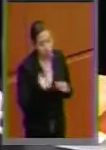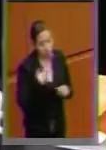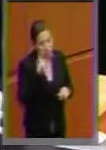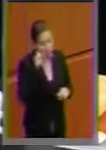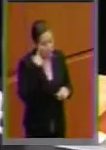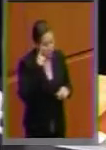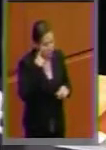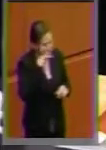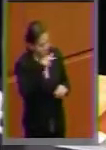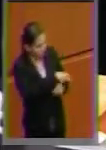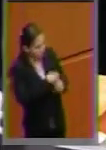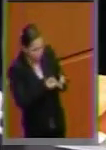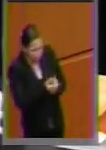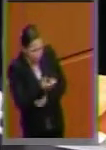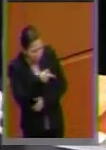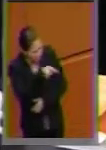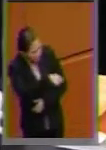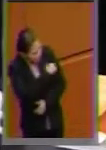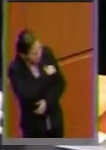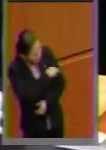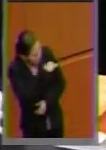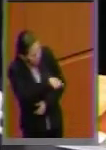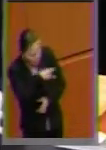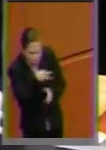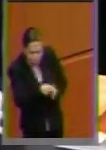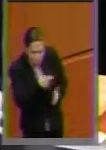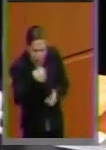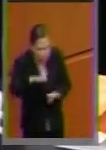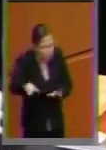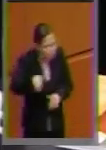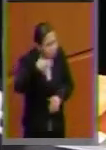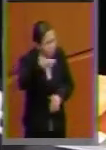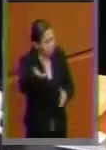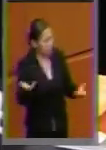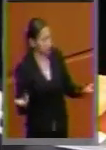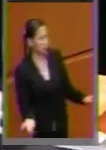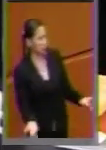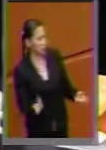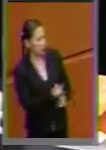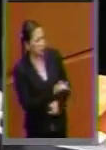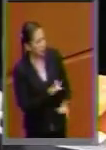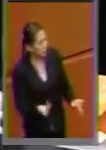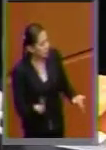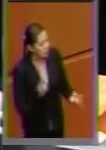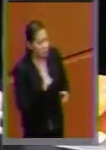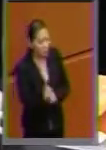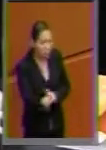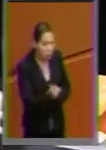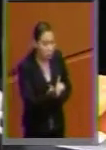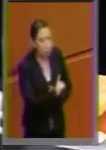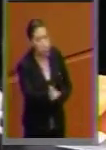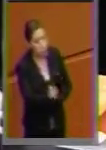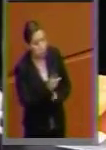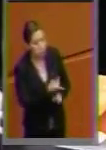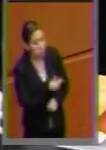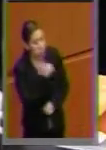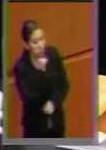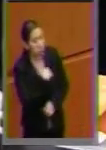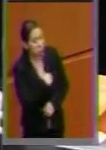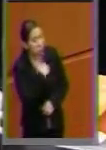cuando ve que el delincuente vuelve a salir y vote entra y sale entra y sale y no pasa nada